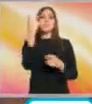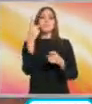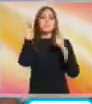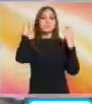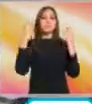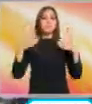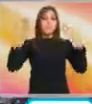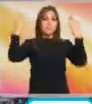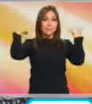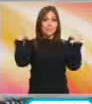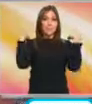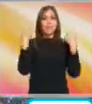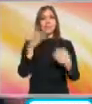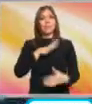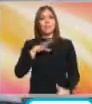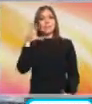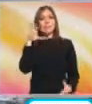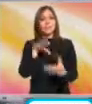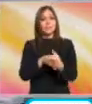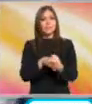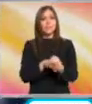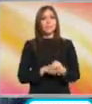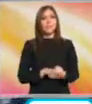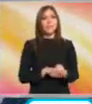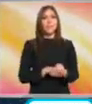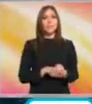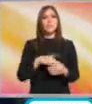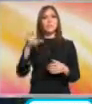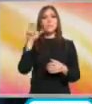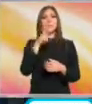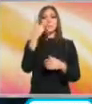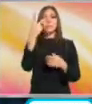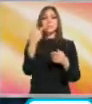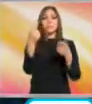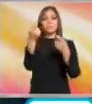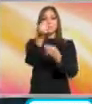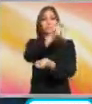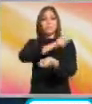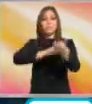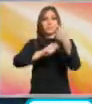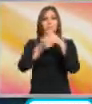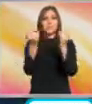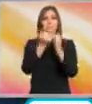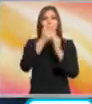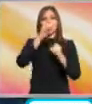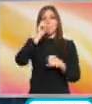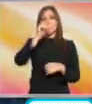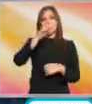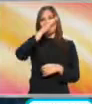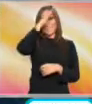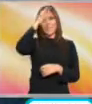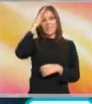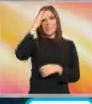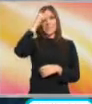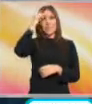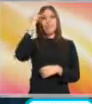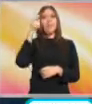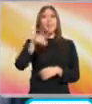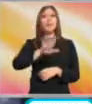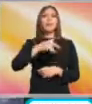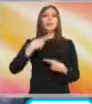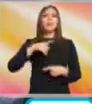atrás, es que estoy casada. Y cuando están entrelazadas, como Frida Kahlo, es que estoy